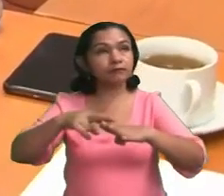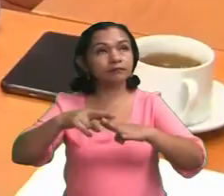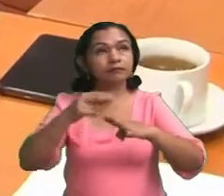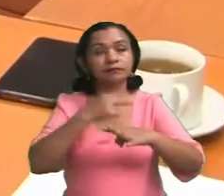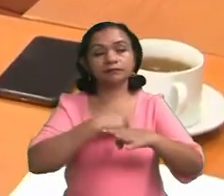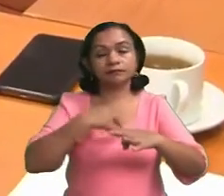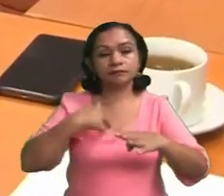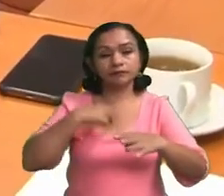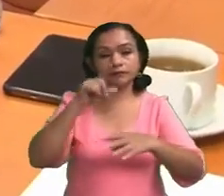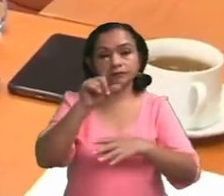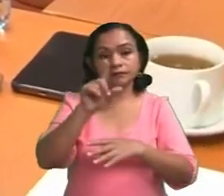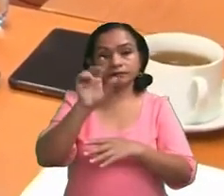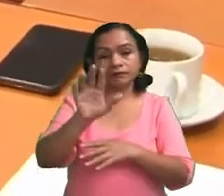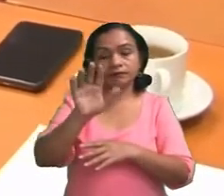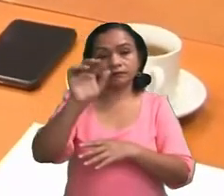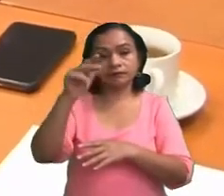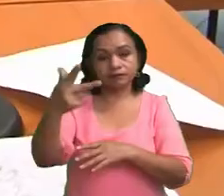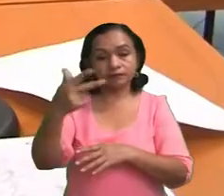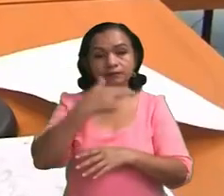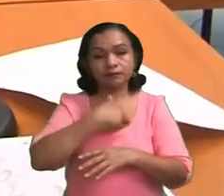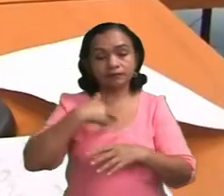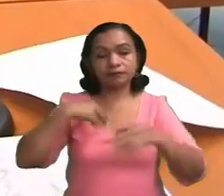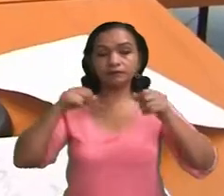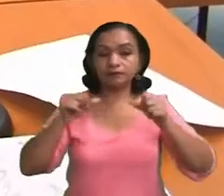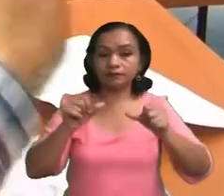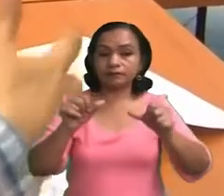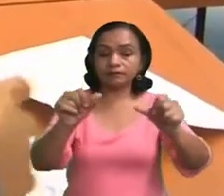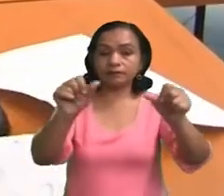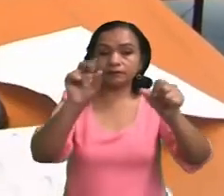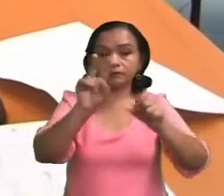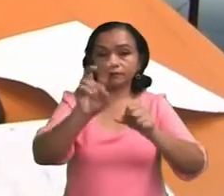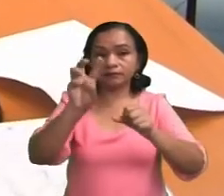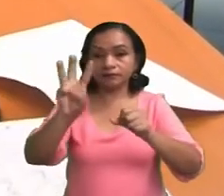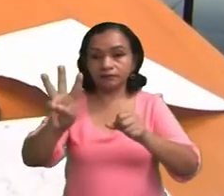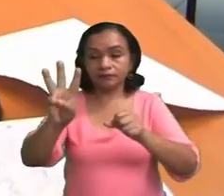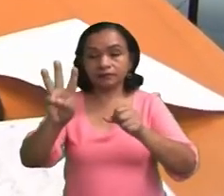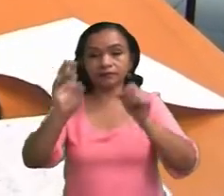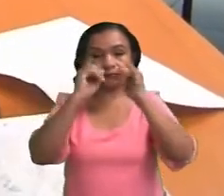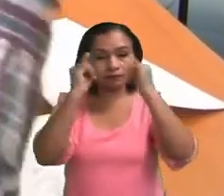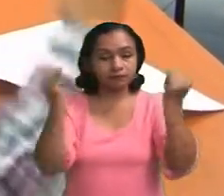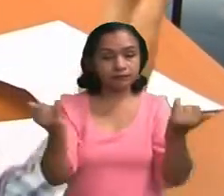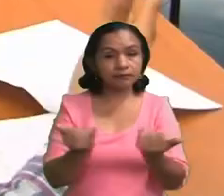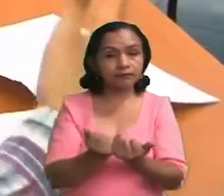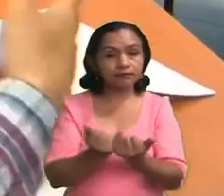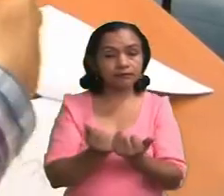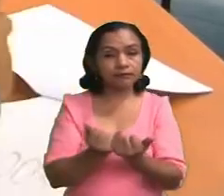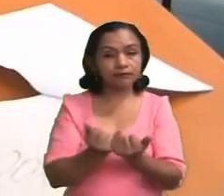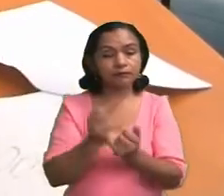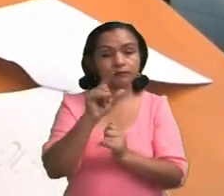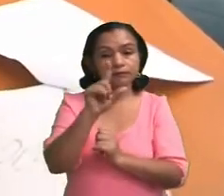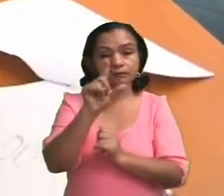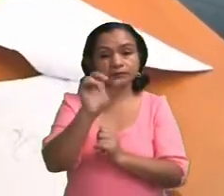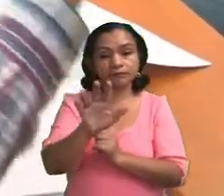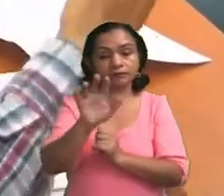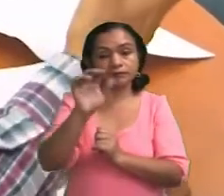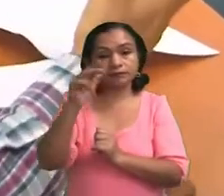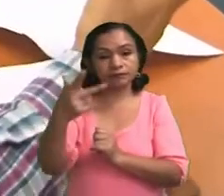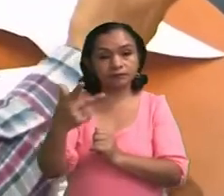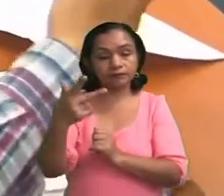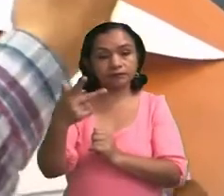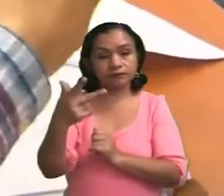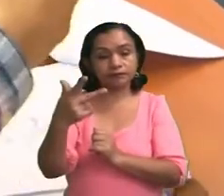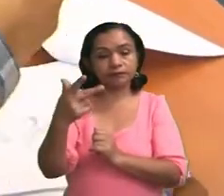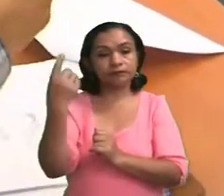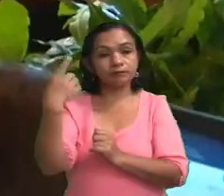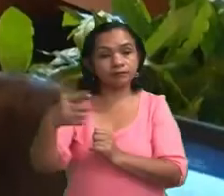cuales 158 están vigentes, 23 son instrumentos internacionales, 158 son